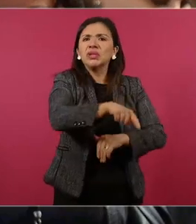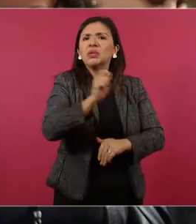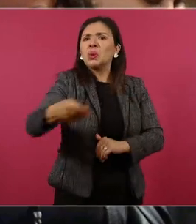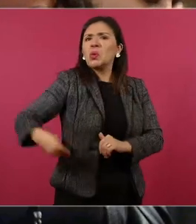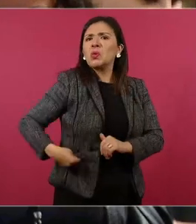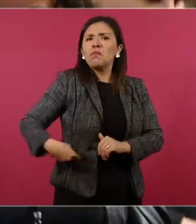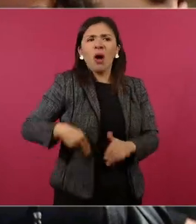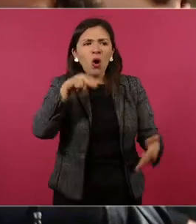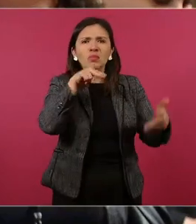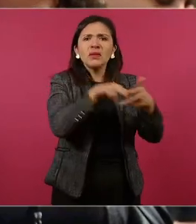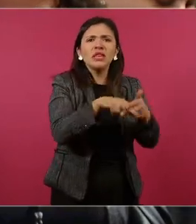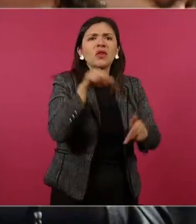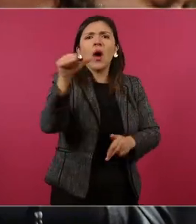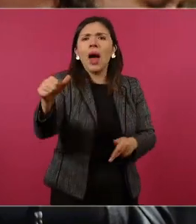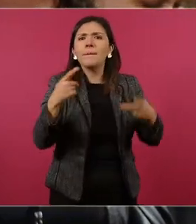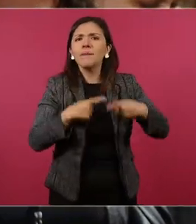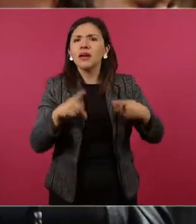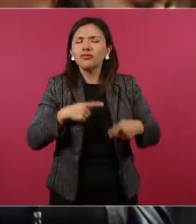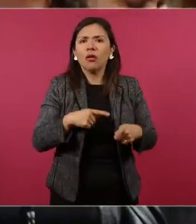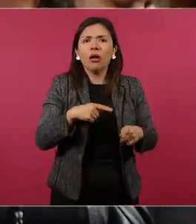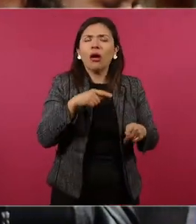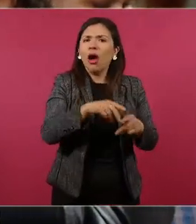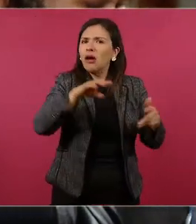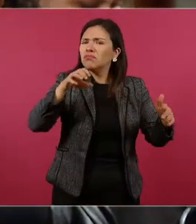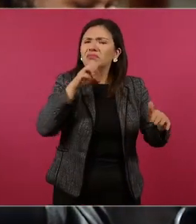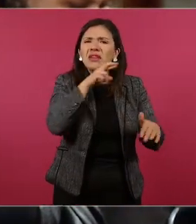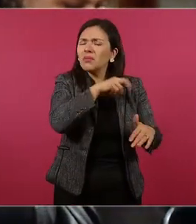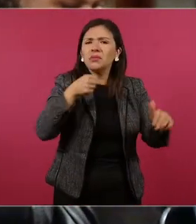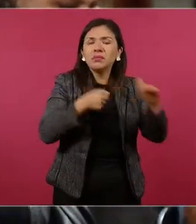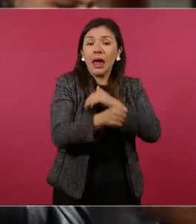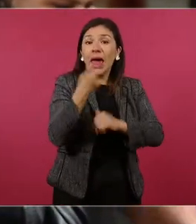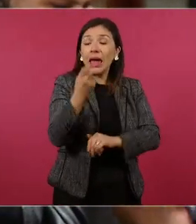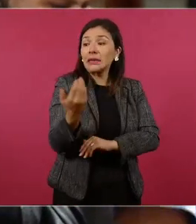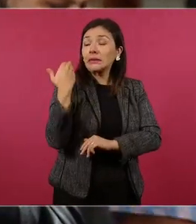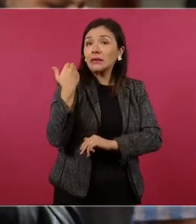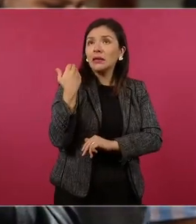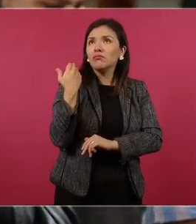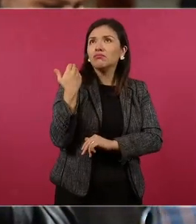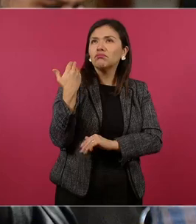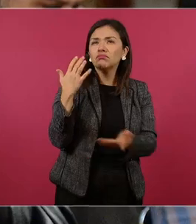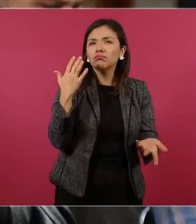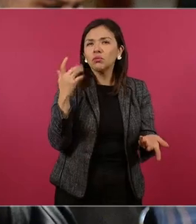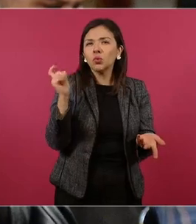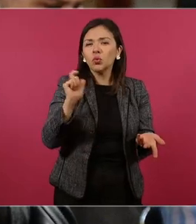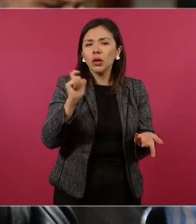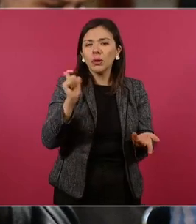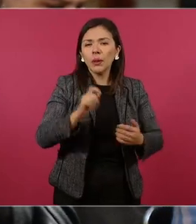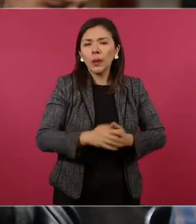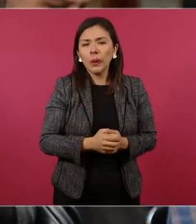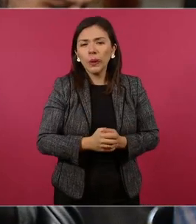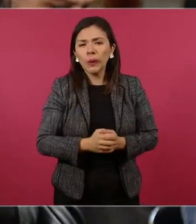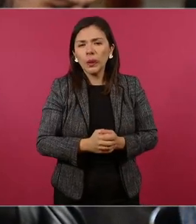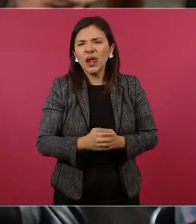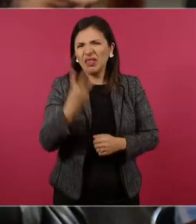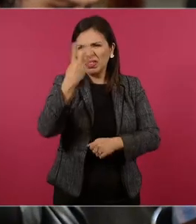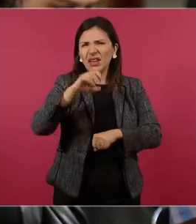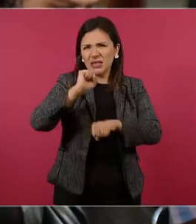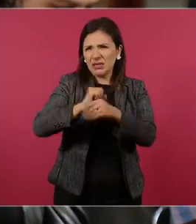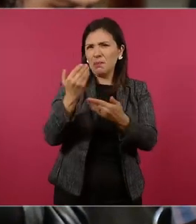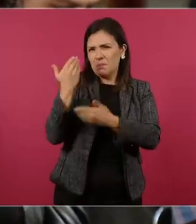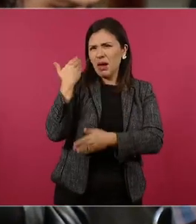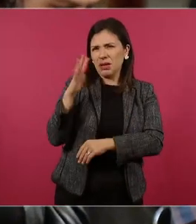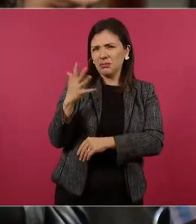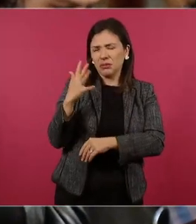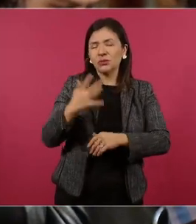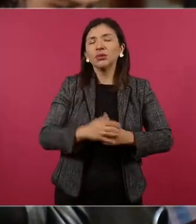de fulano de tal Bueno pues este el el 25 de mayo bueno hace como tres semanas